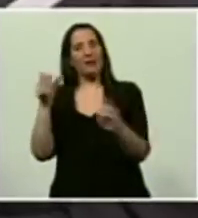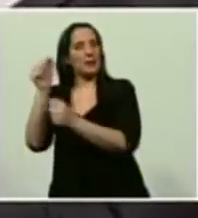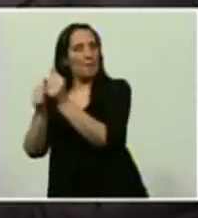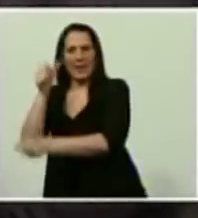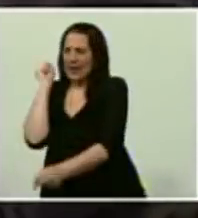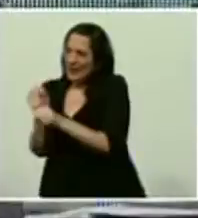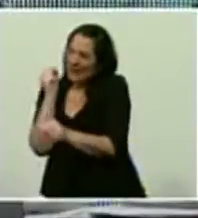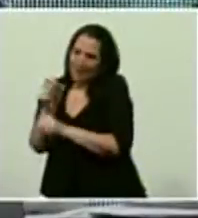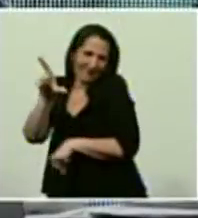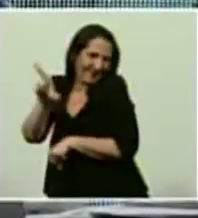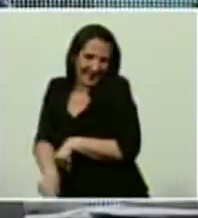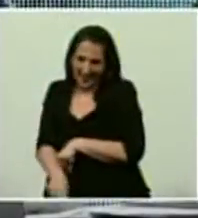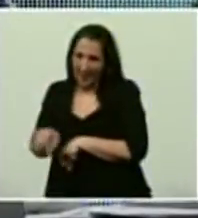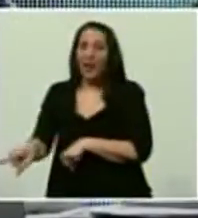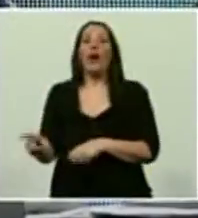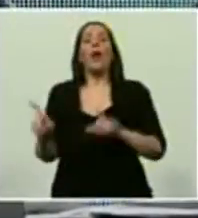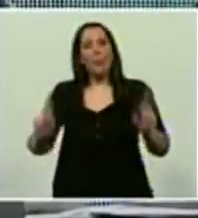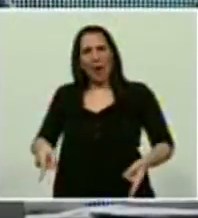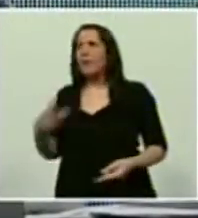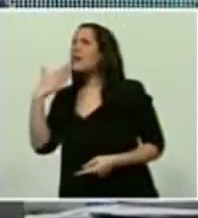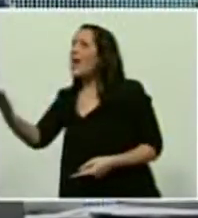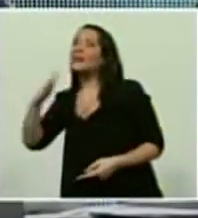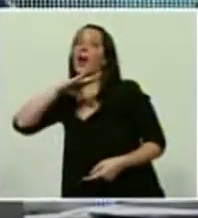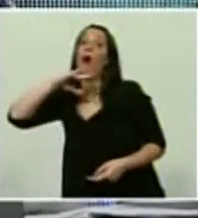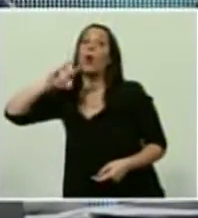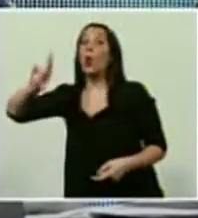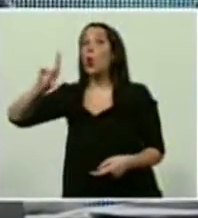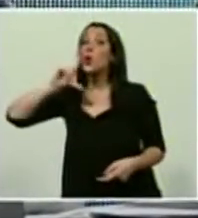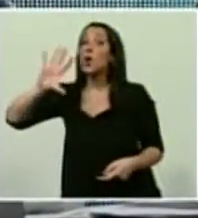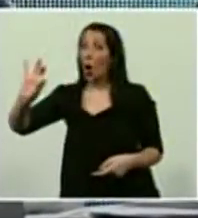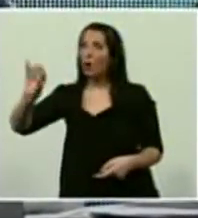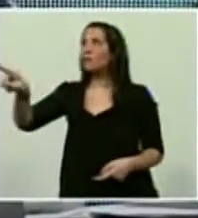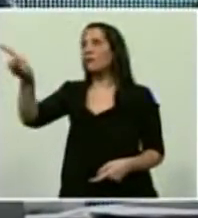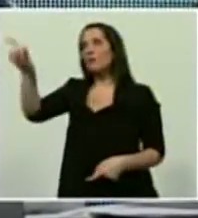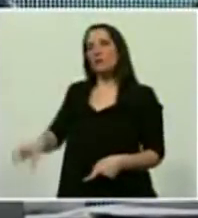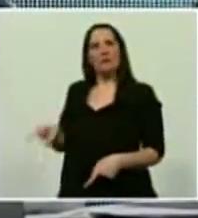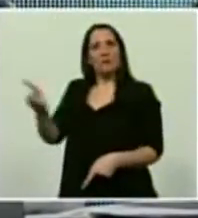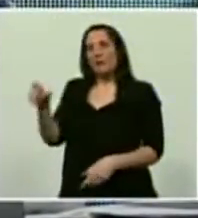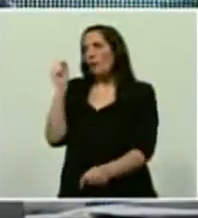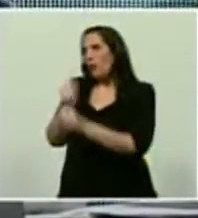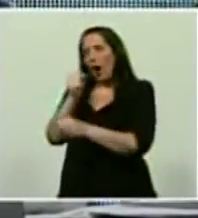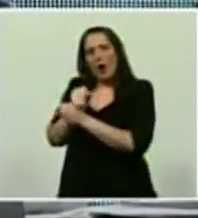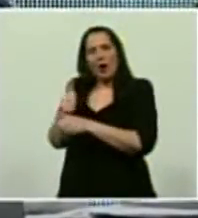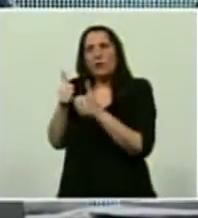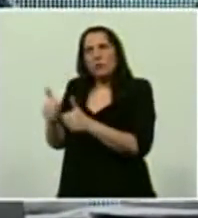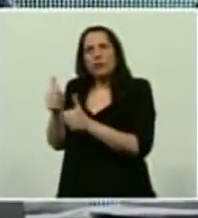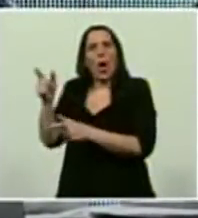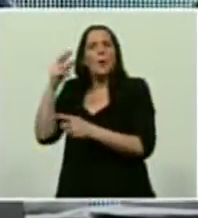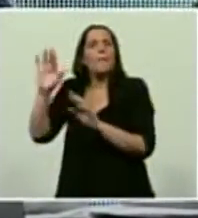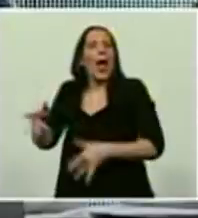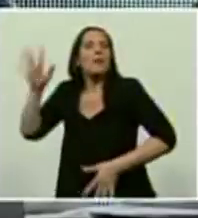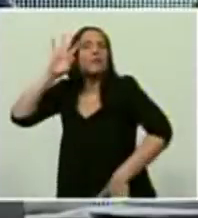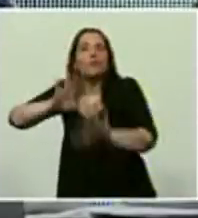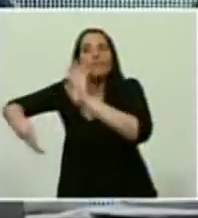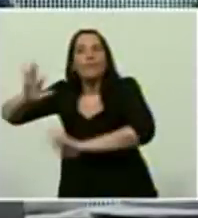pronto, Julio, la verdad quiero también agradecerte, Julio, porque el trabajo que has desarrollado en la planificación